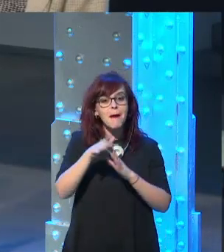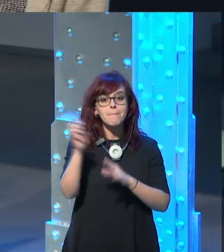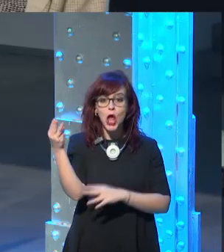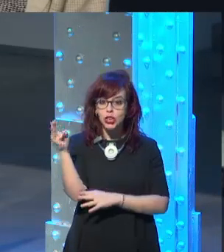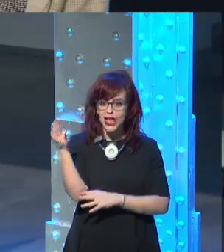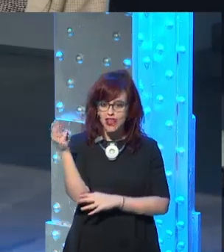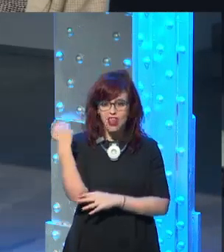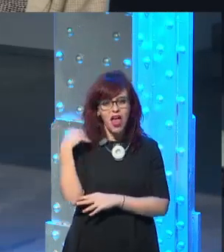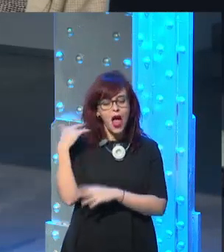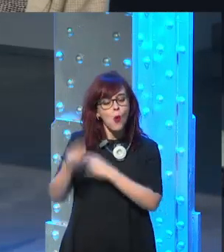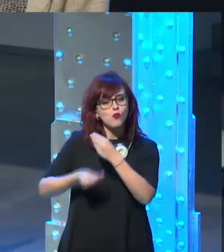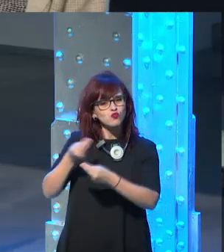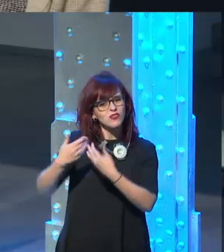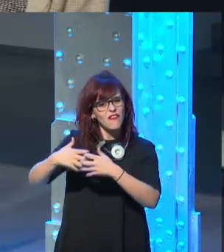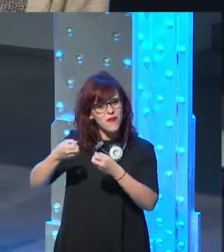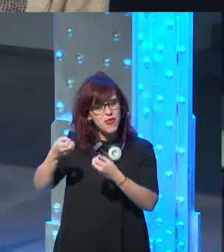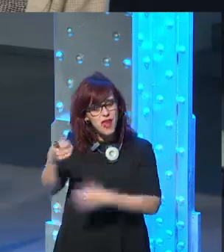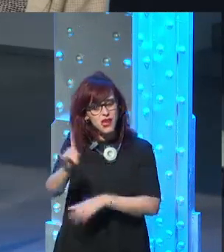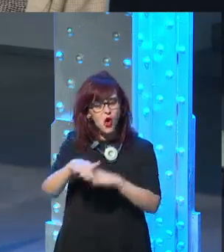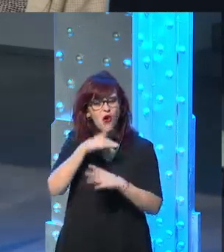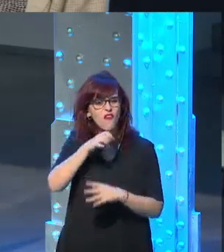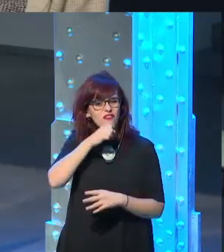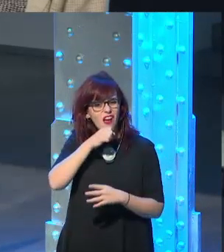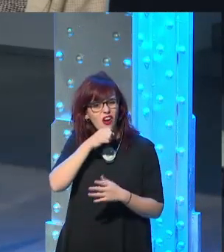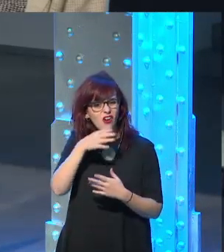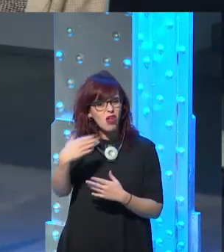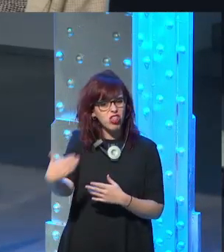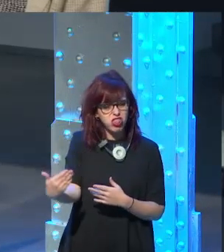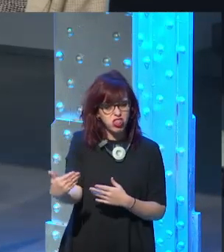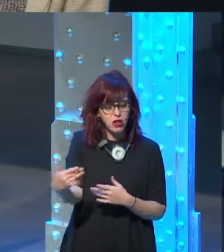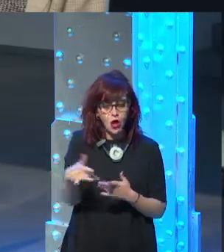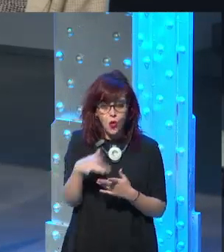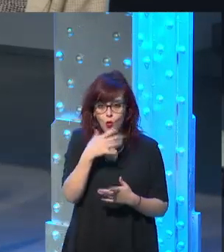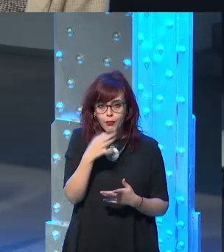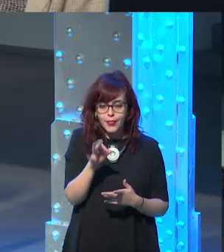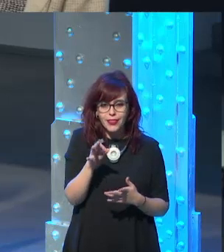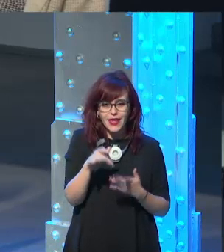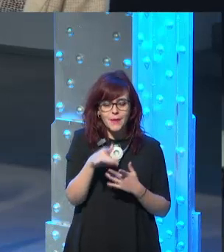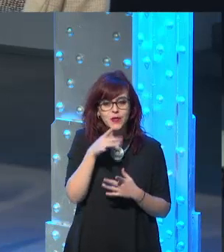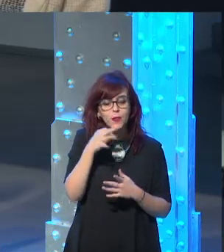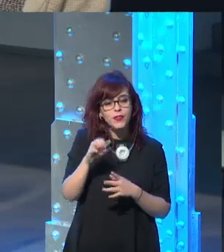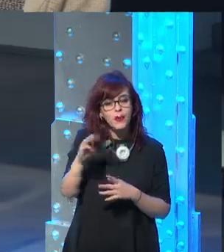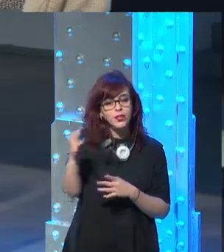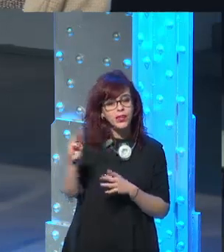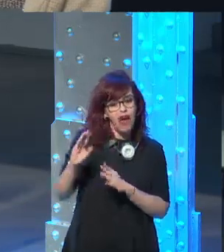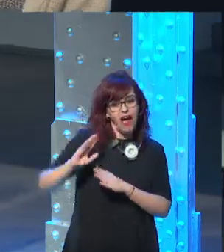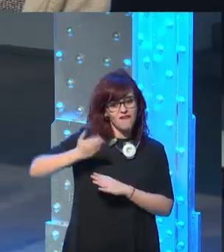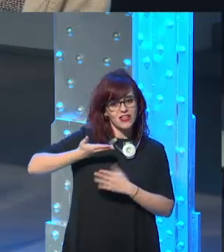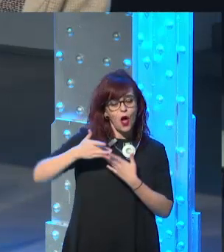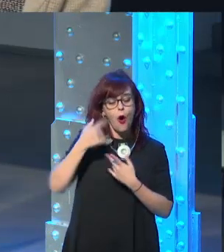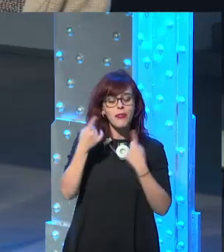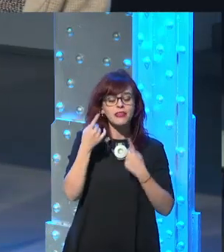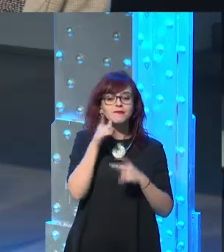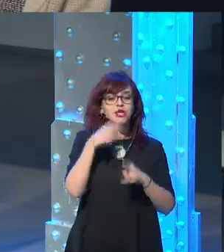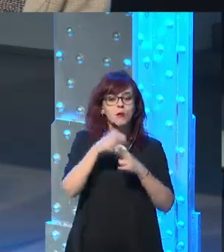que ya están dañadas, no son funcionales o son viejas o simplemente dañinas, pues incluso también organelas,